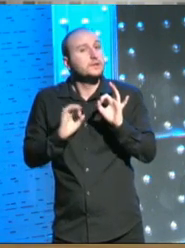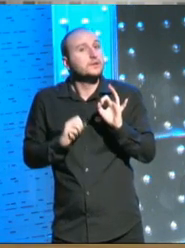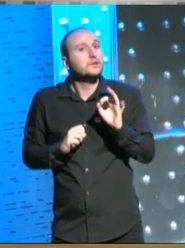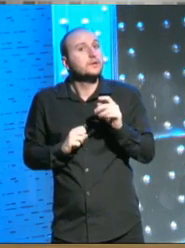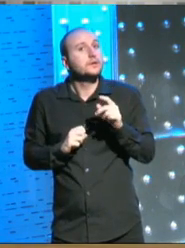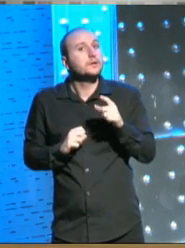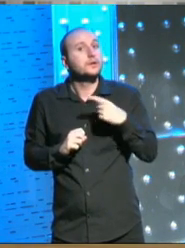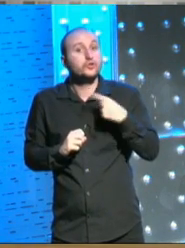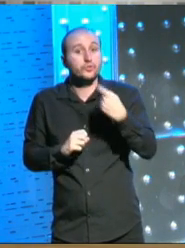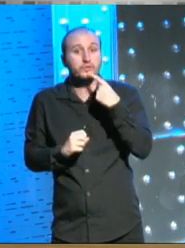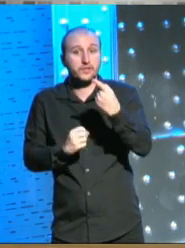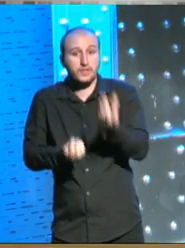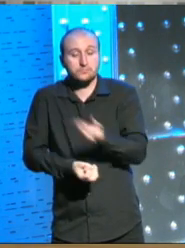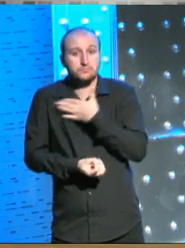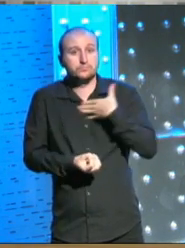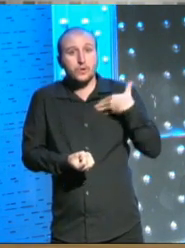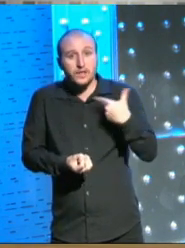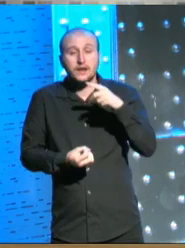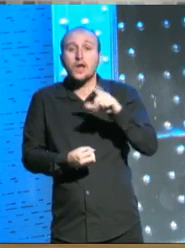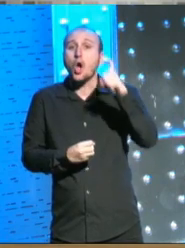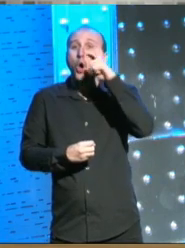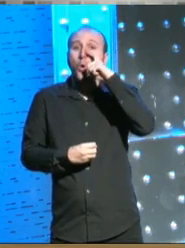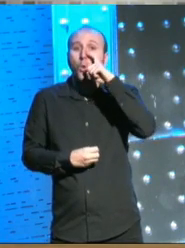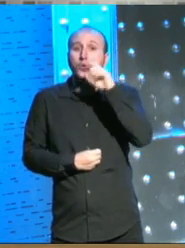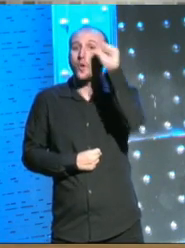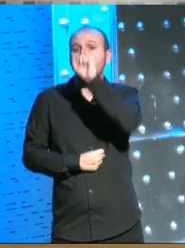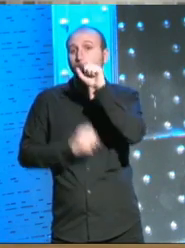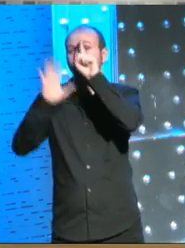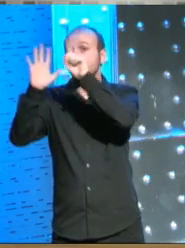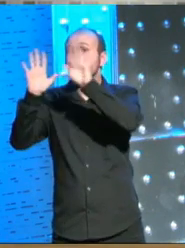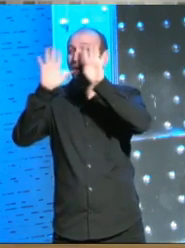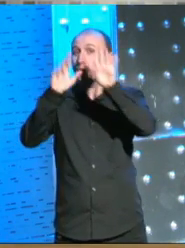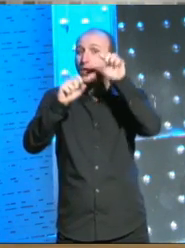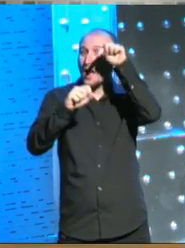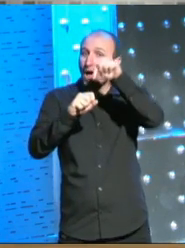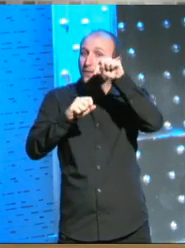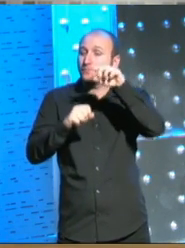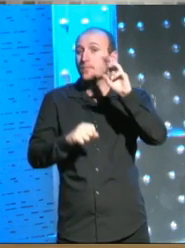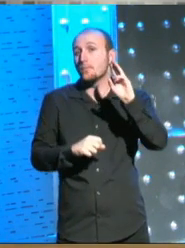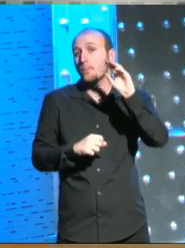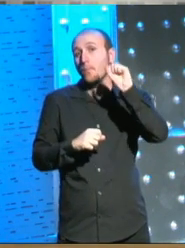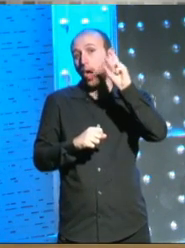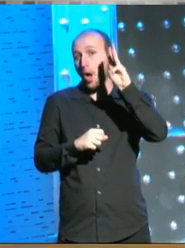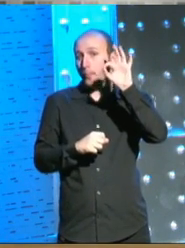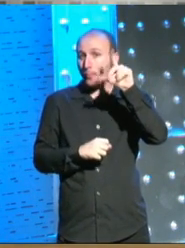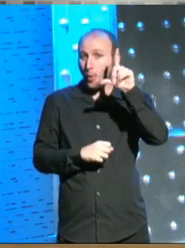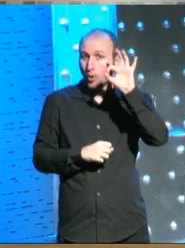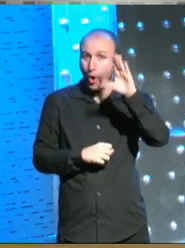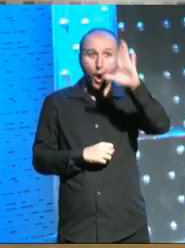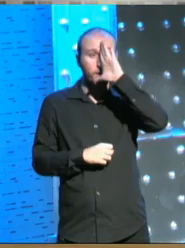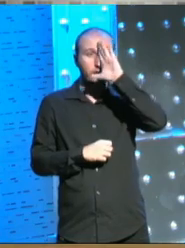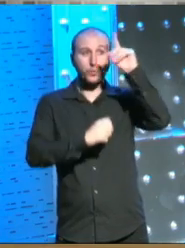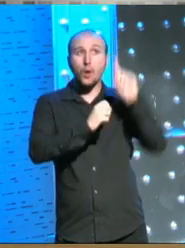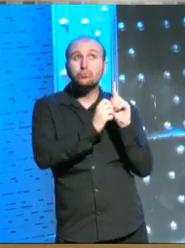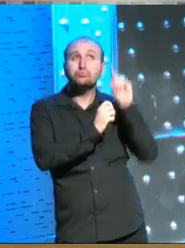fin, quiero decirles que en julio del año 69 el Apolo va a llegar a la Luna.